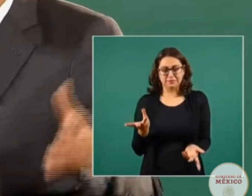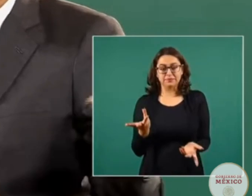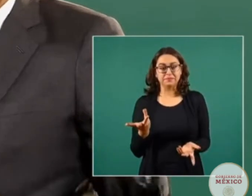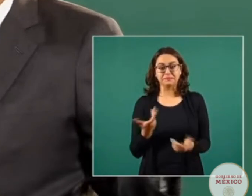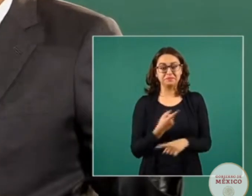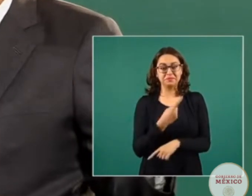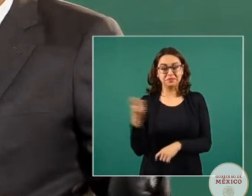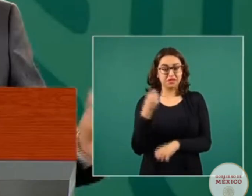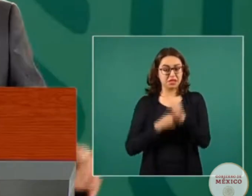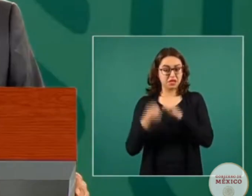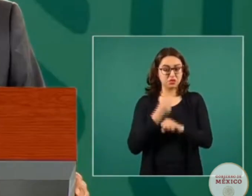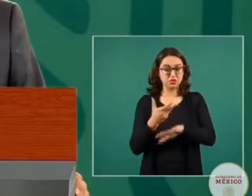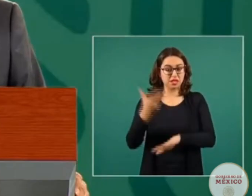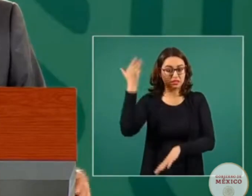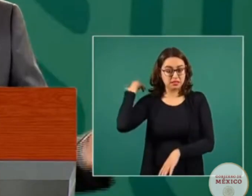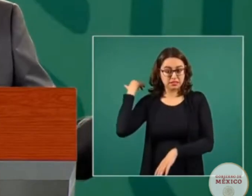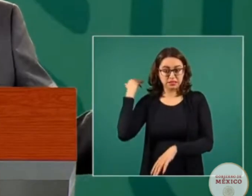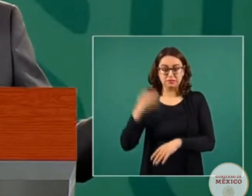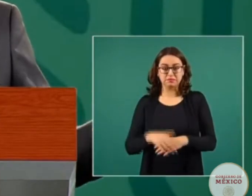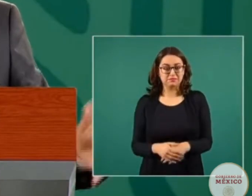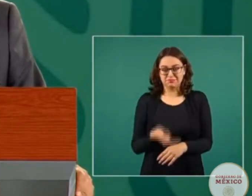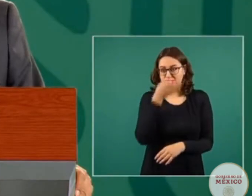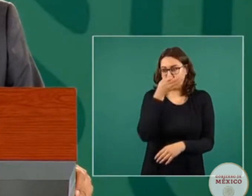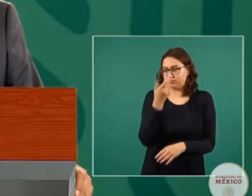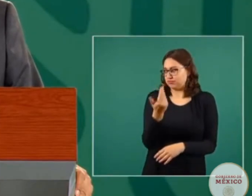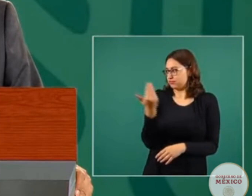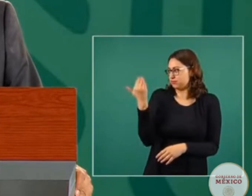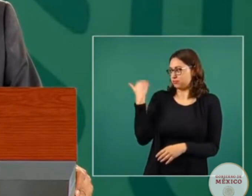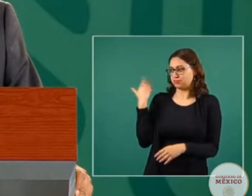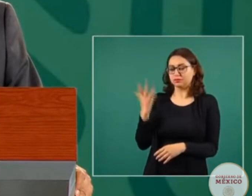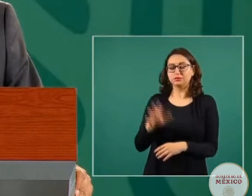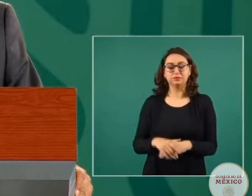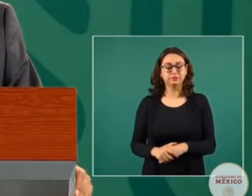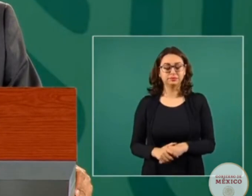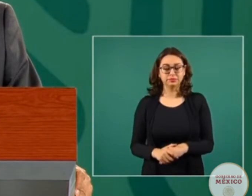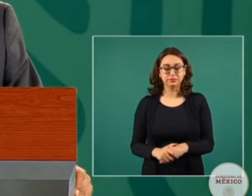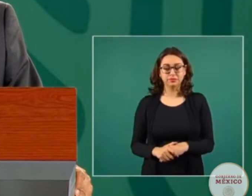100 años, no es nada, poco más.